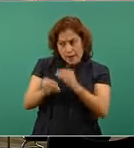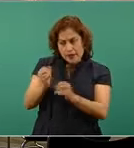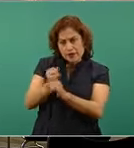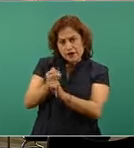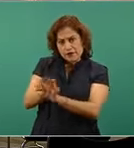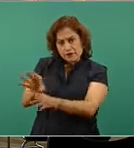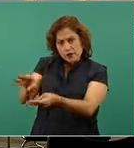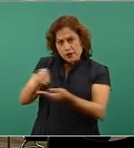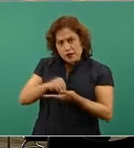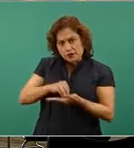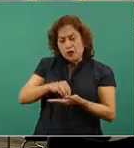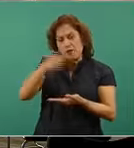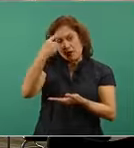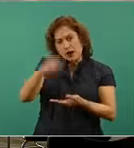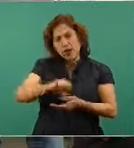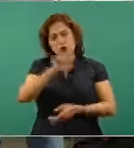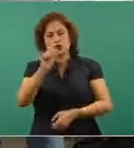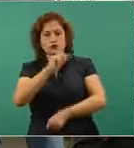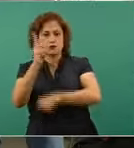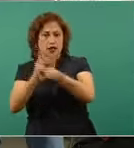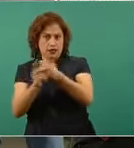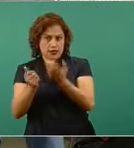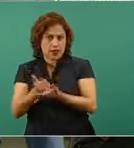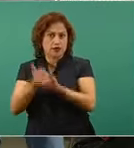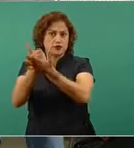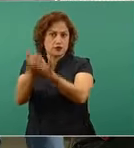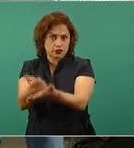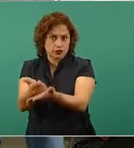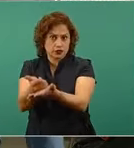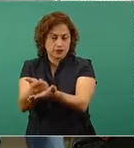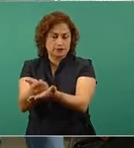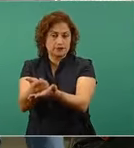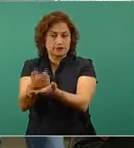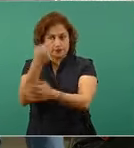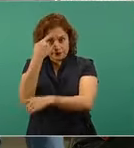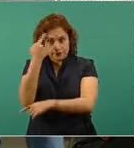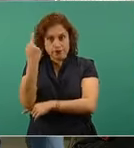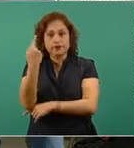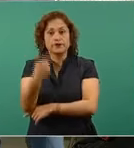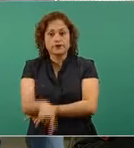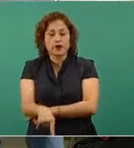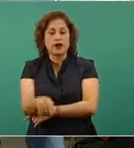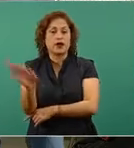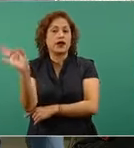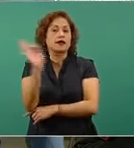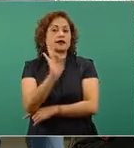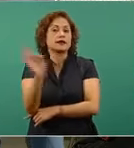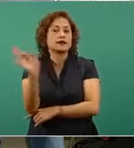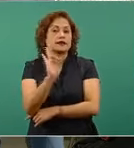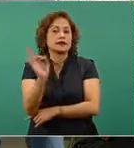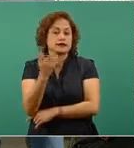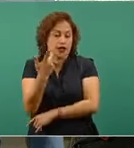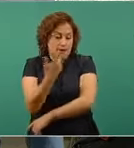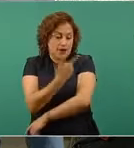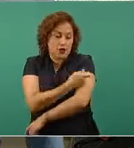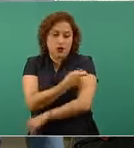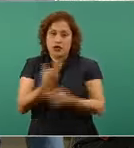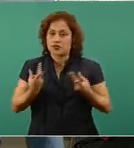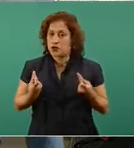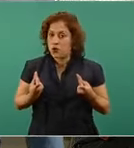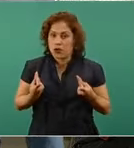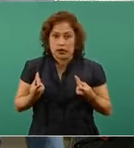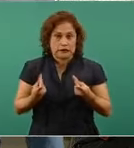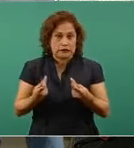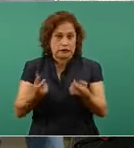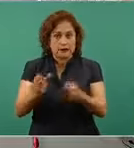otros países, de manera que se pueda facilitar una vacunación rápida